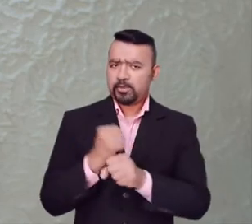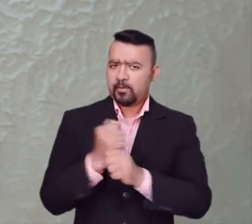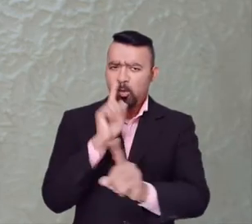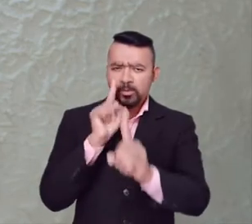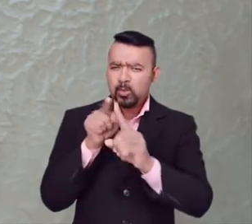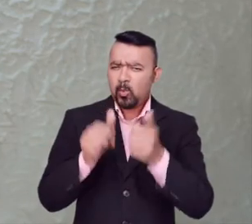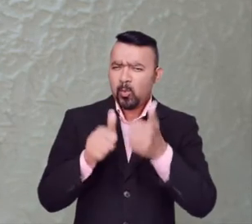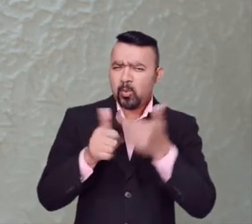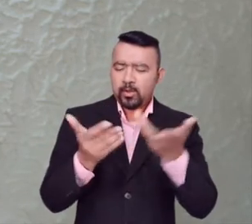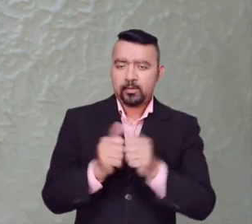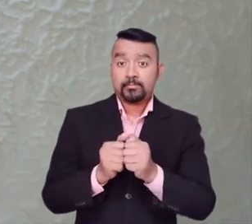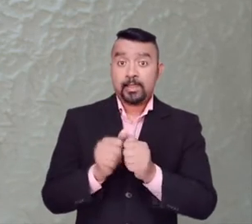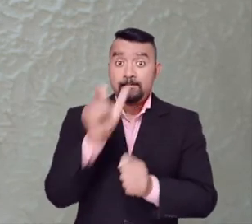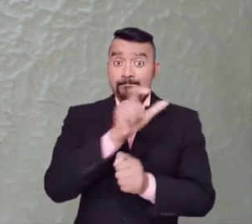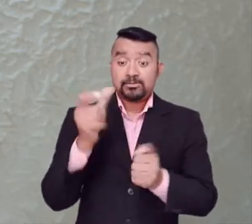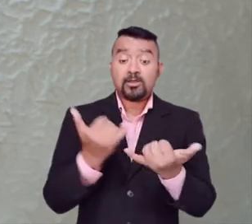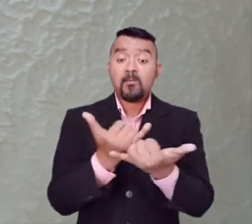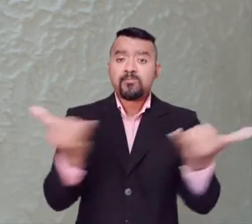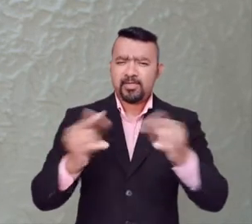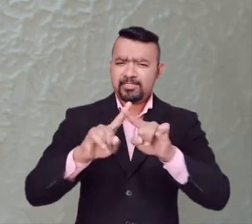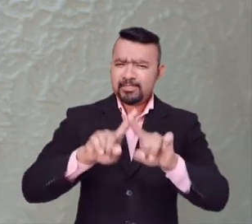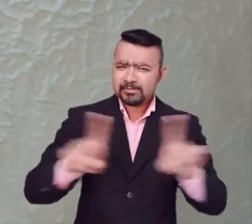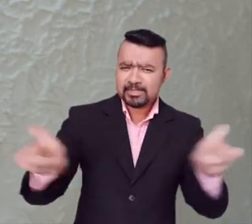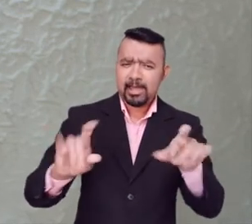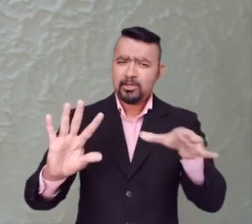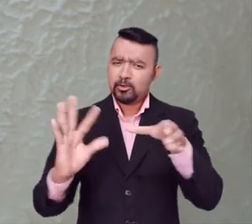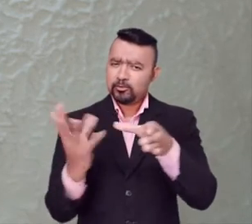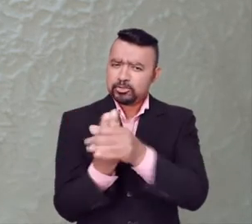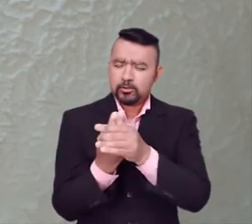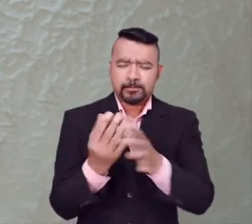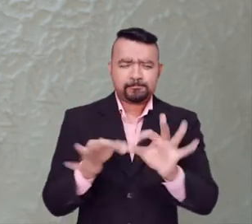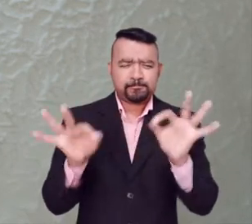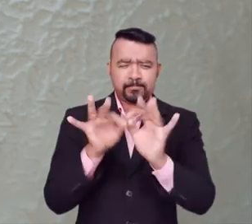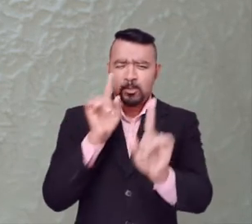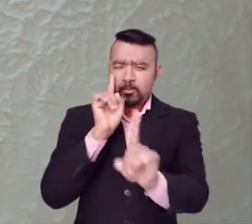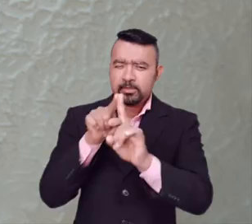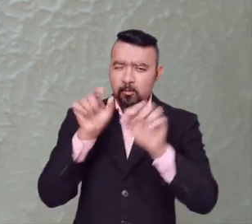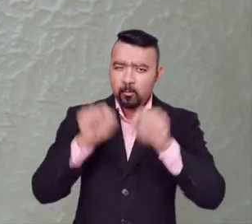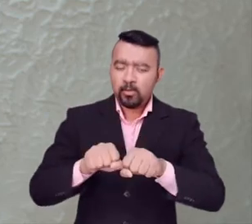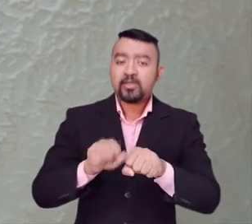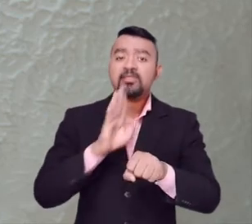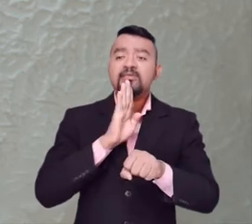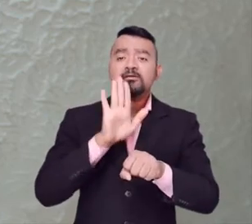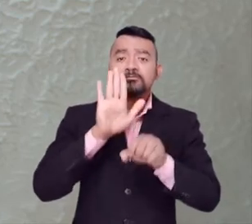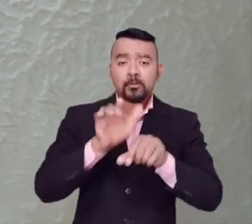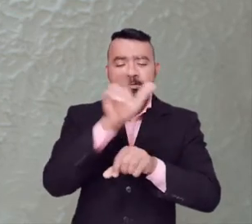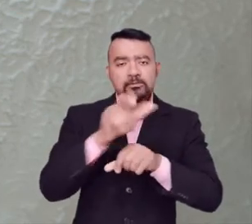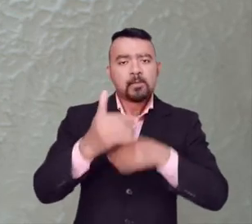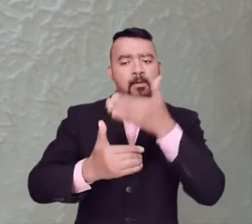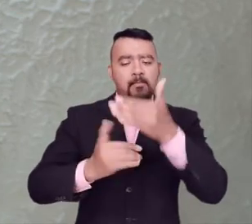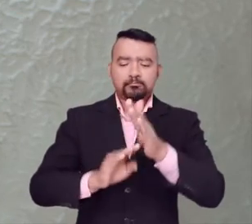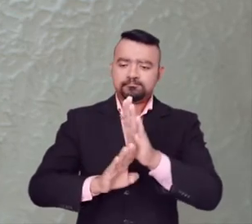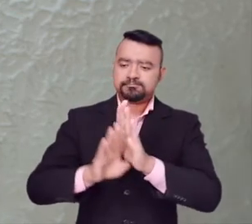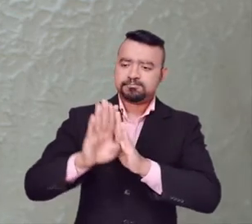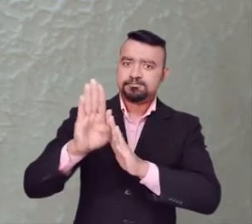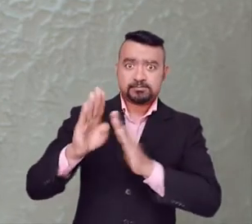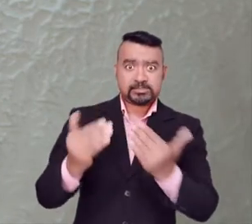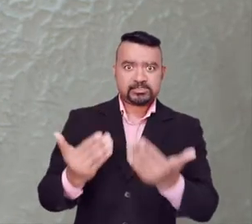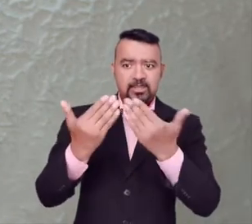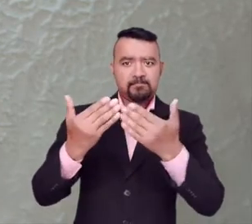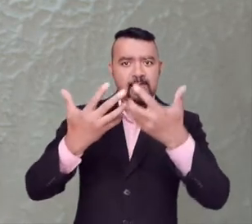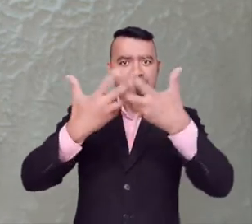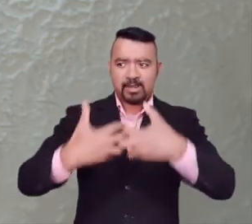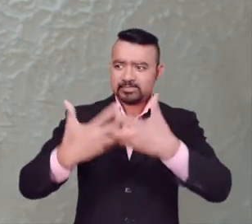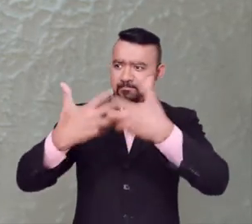Nuestro compromiso es tener la inclusión y la diversidad como un pilar fundamental de fortalecimiento y crecimiento en el